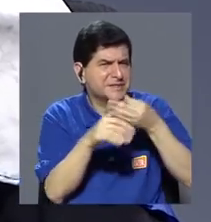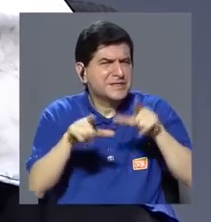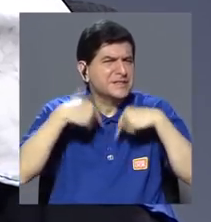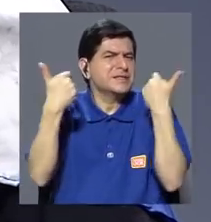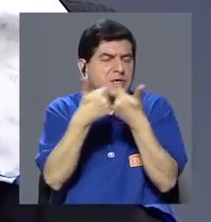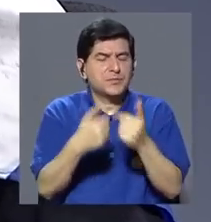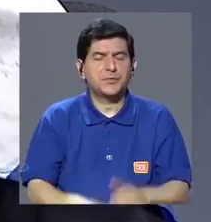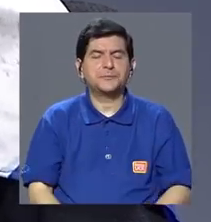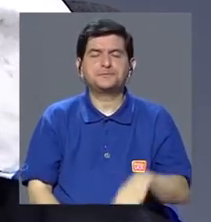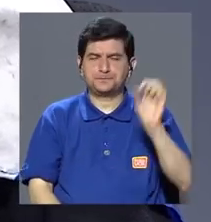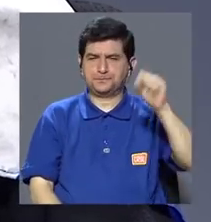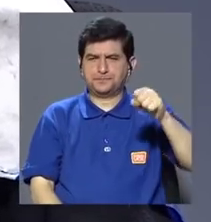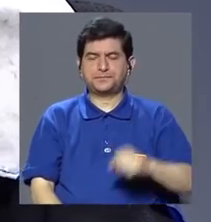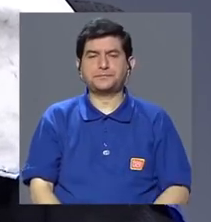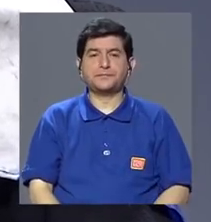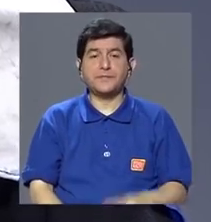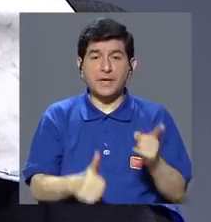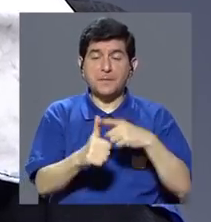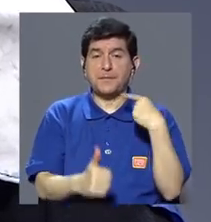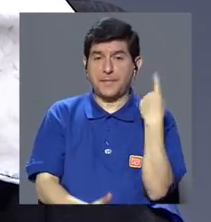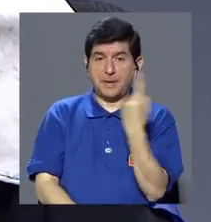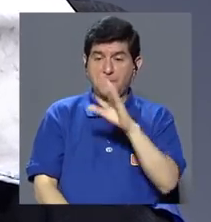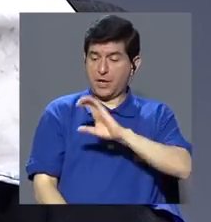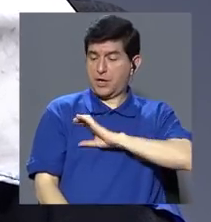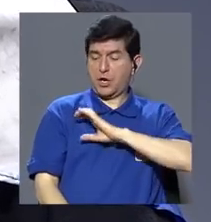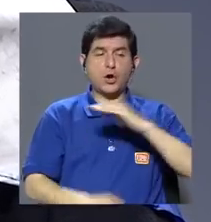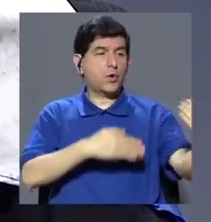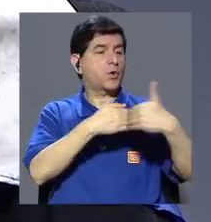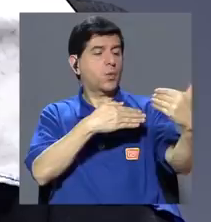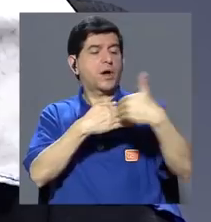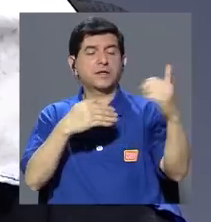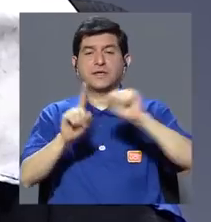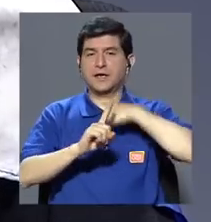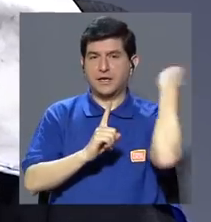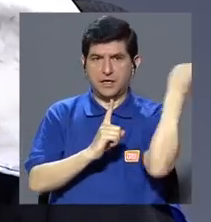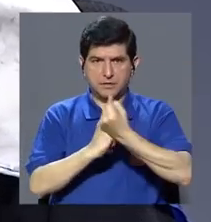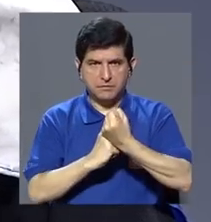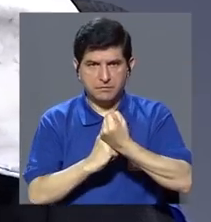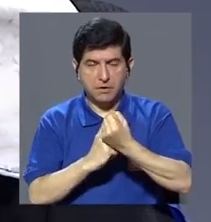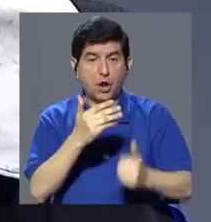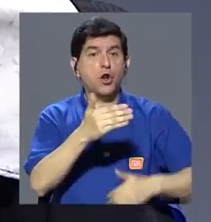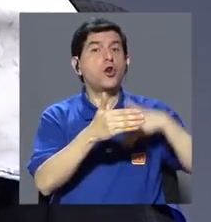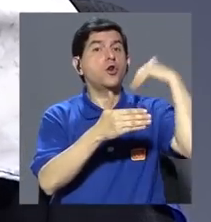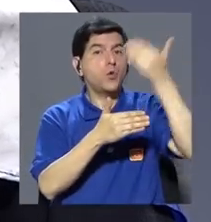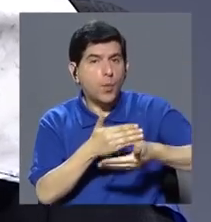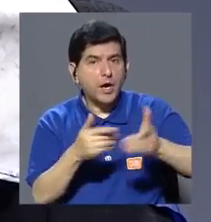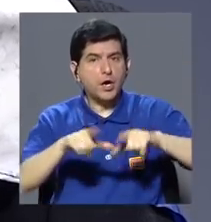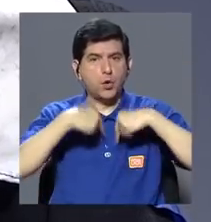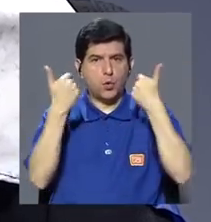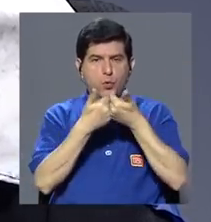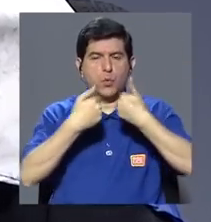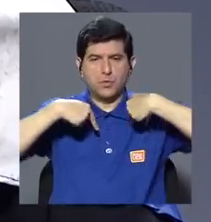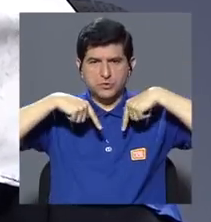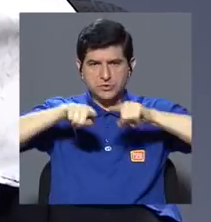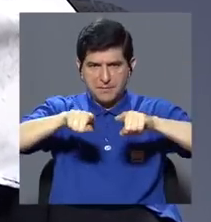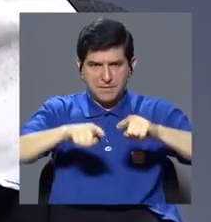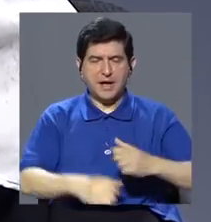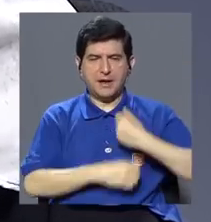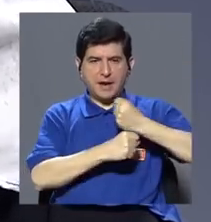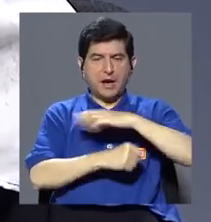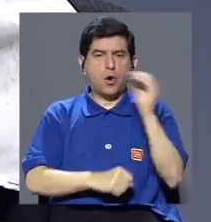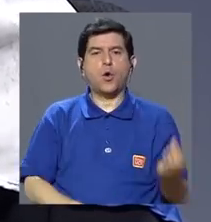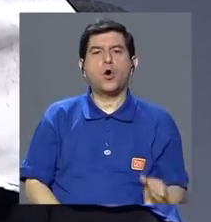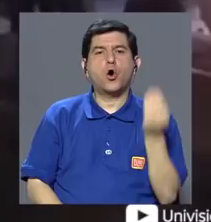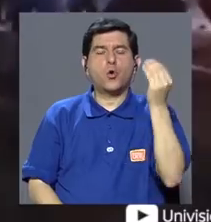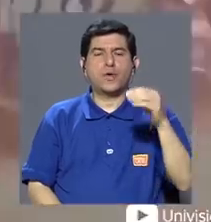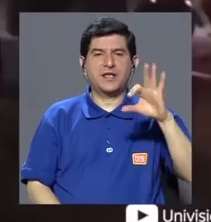inicialmente solo se miraba a la policía que atacaba verdad la sociedad civil después ya eran grupos paramilitares o juventud sandinista